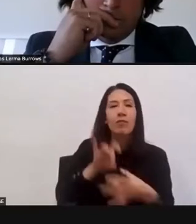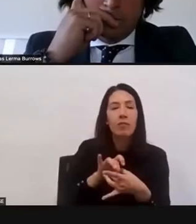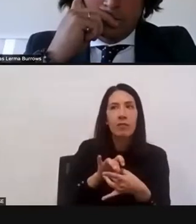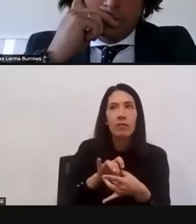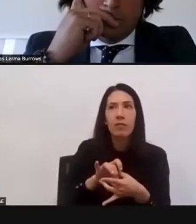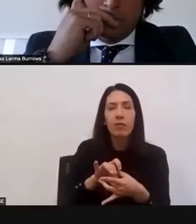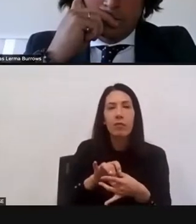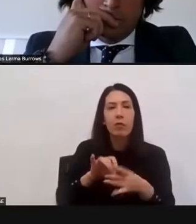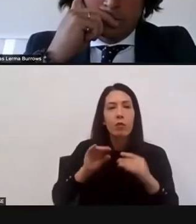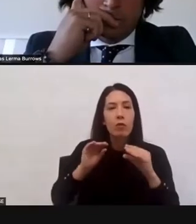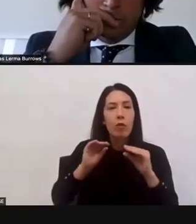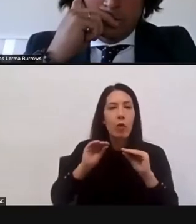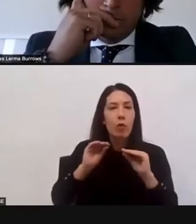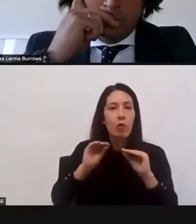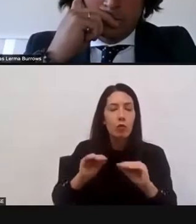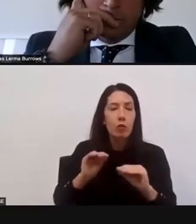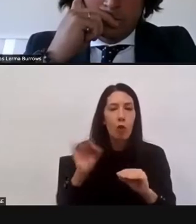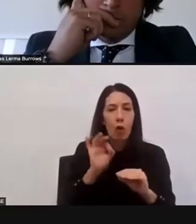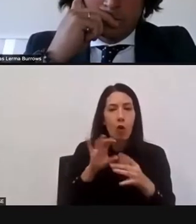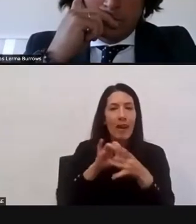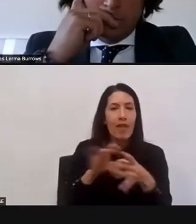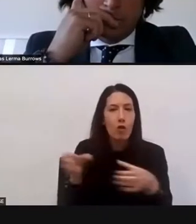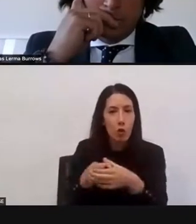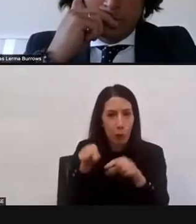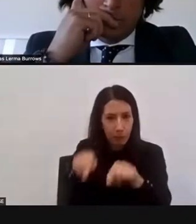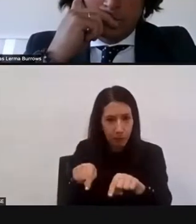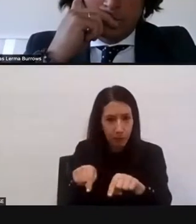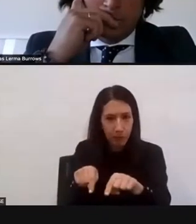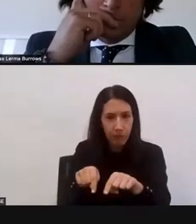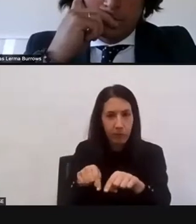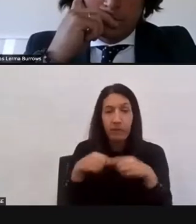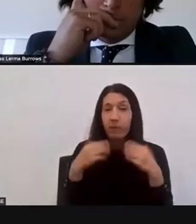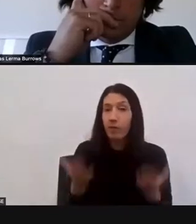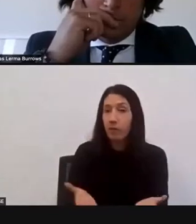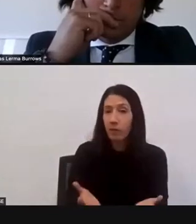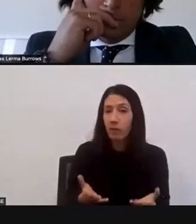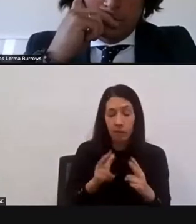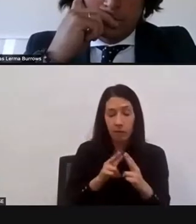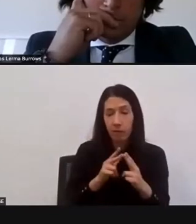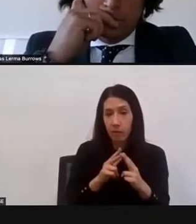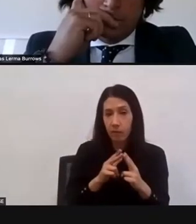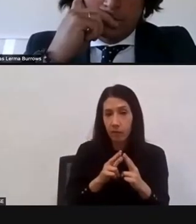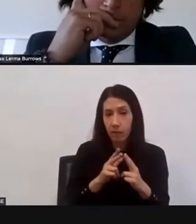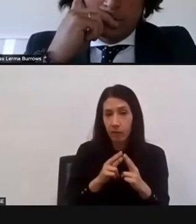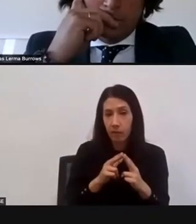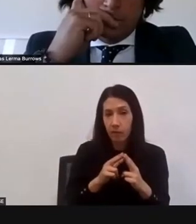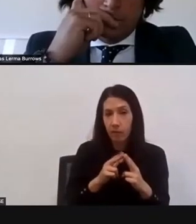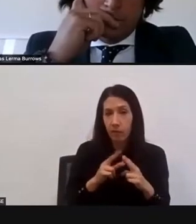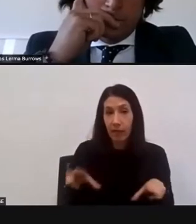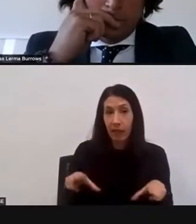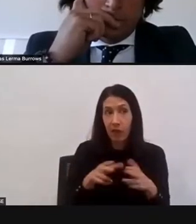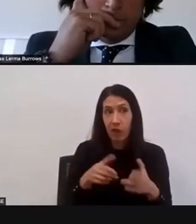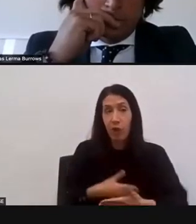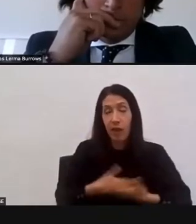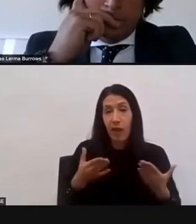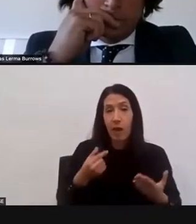por la estrecha relación a un grupo, ¿no? Esto tiene que ver algo en el que la sociedad cada vez es